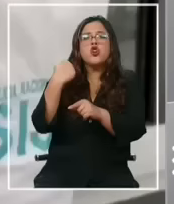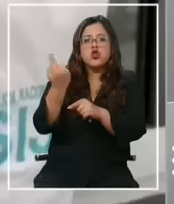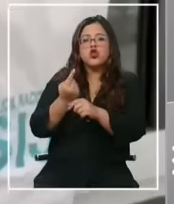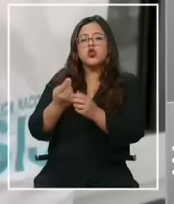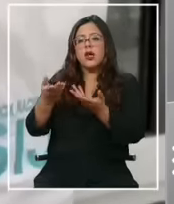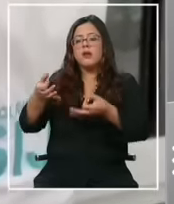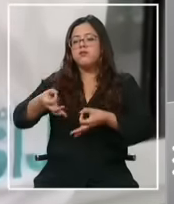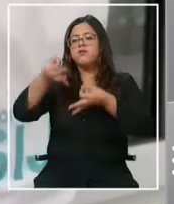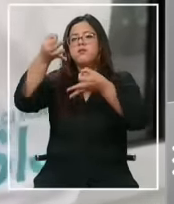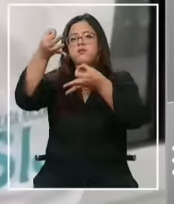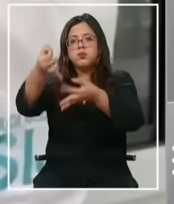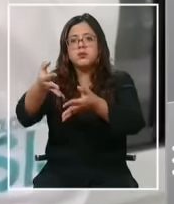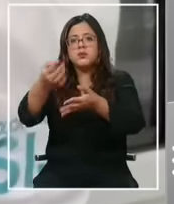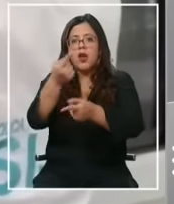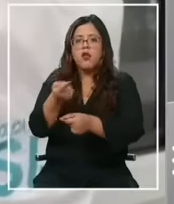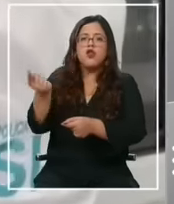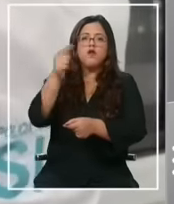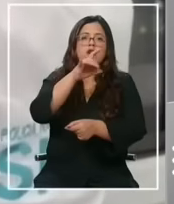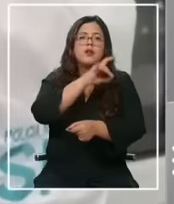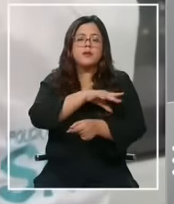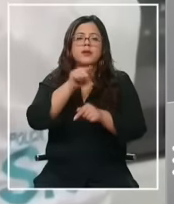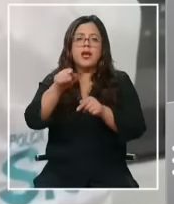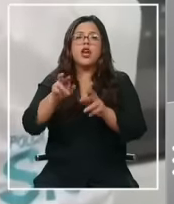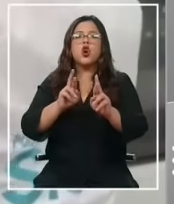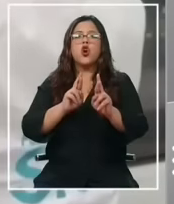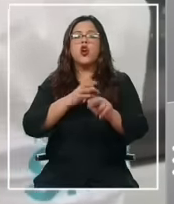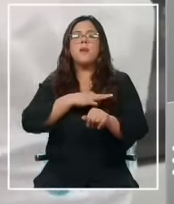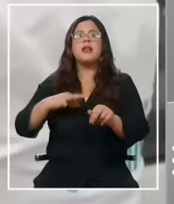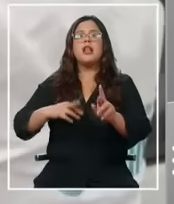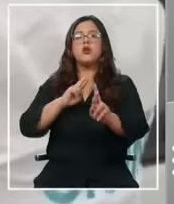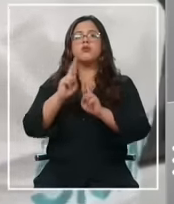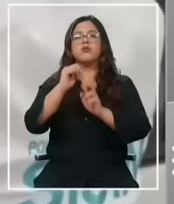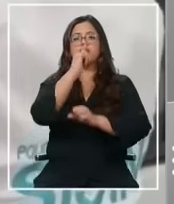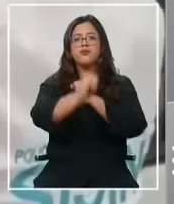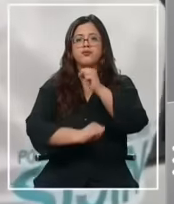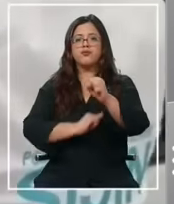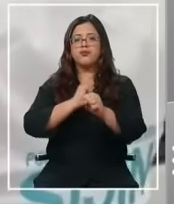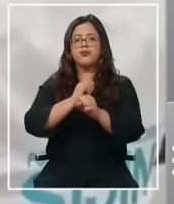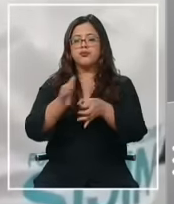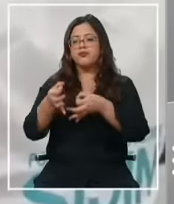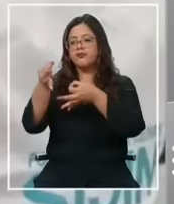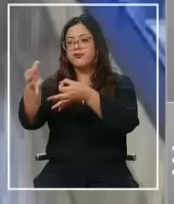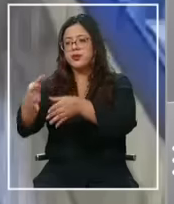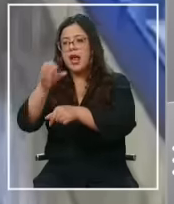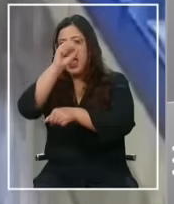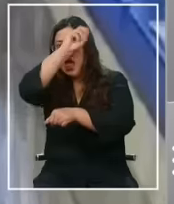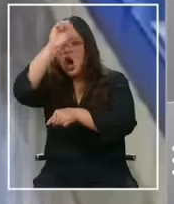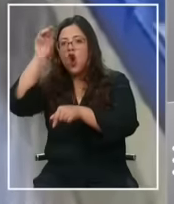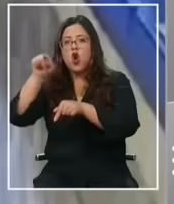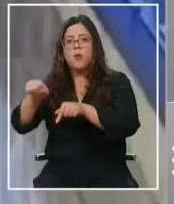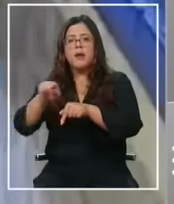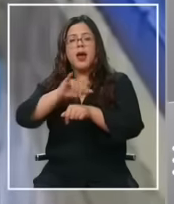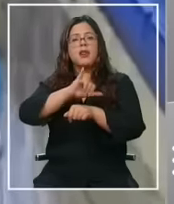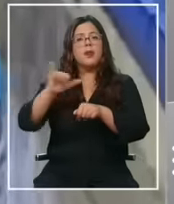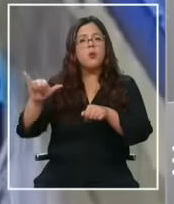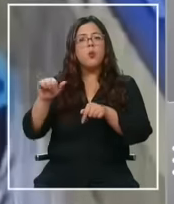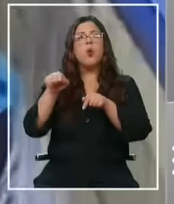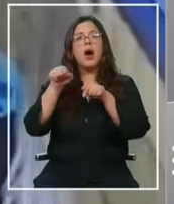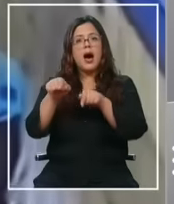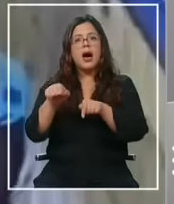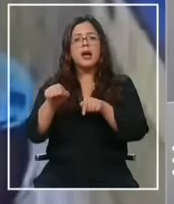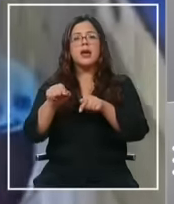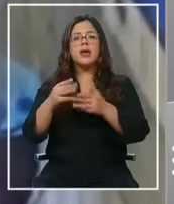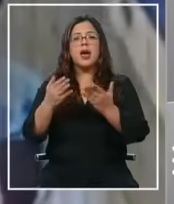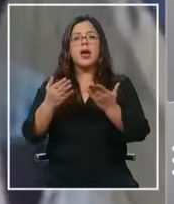extradición directamente a través del Ministerio de Relaciones Exteriores a Colombia. Por lo tanto, luego de eso, perfectamente el